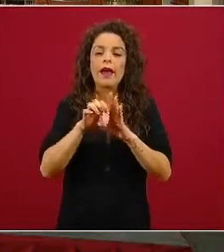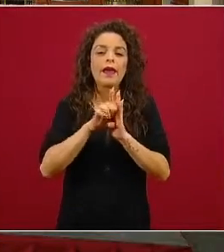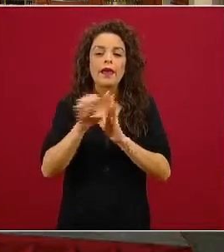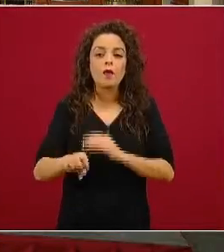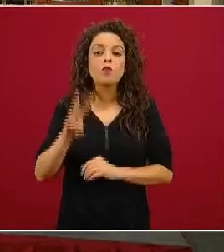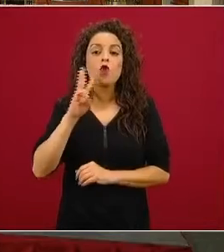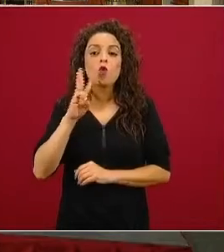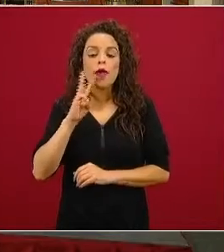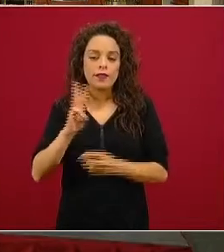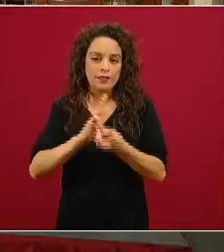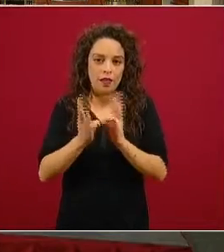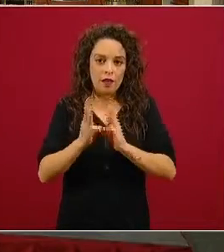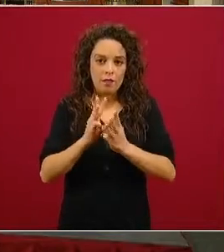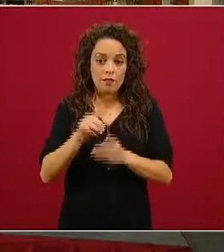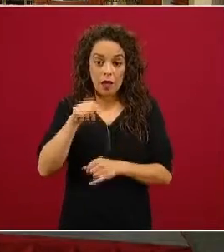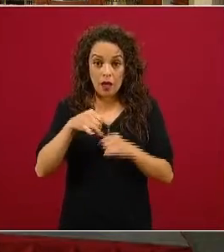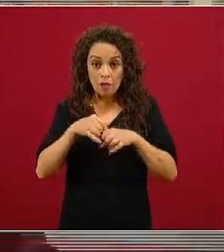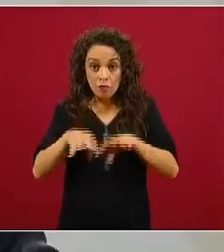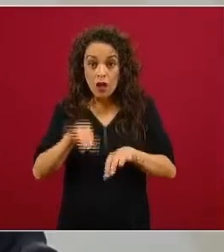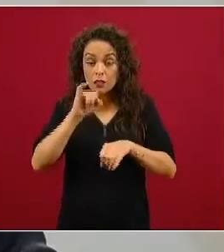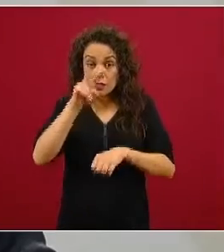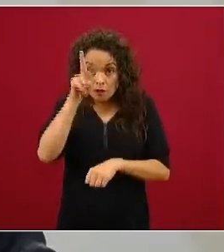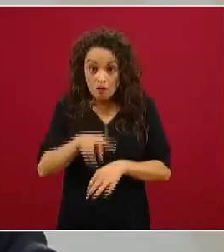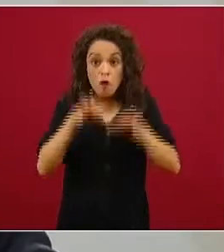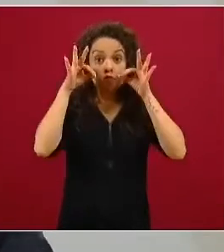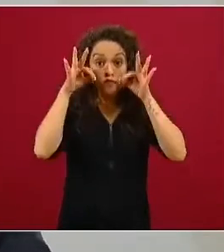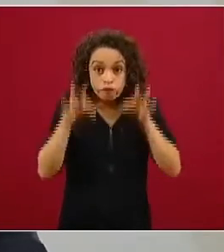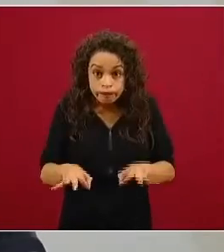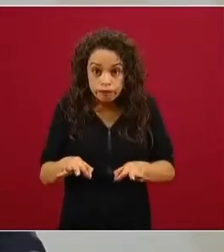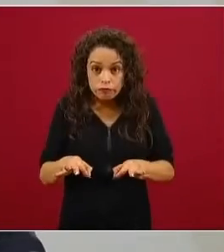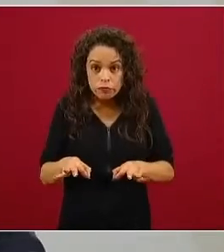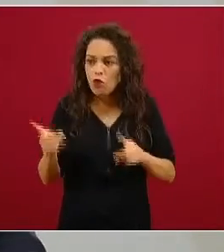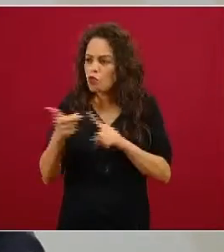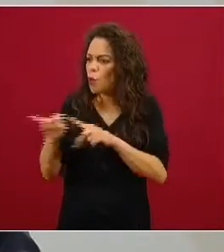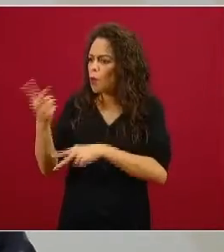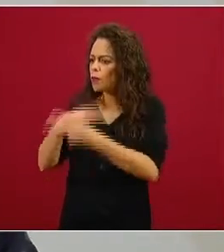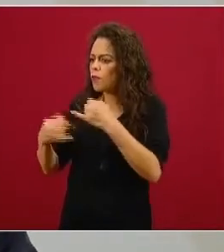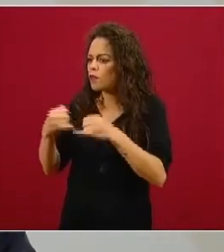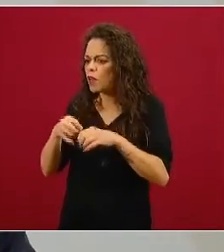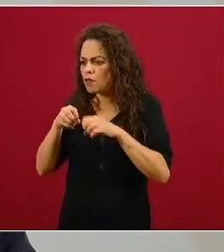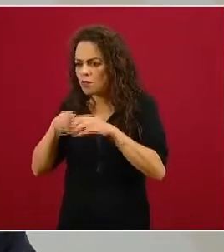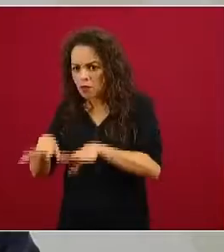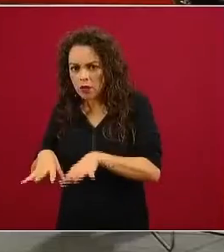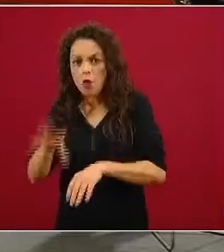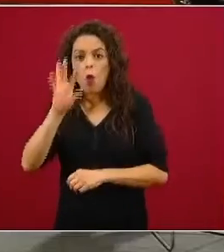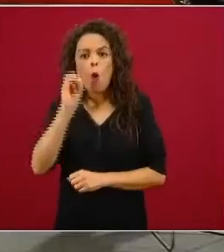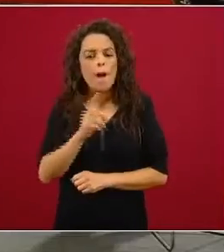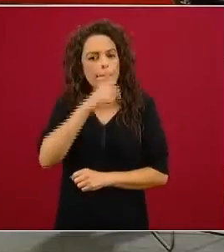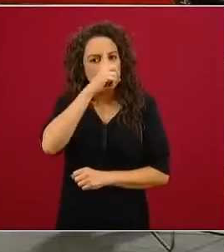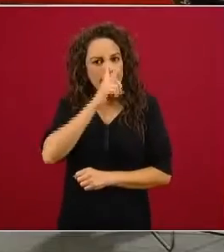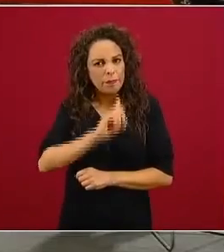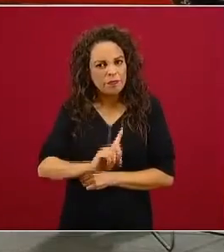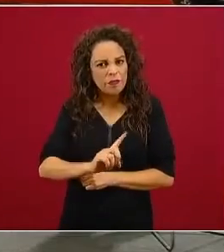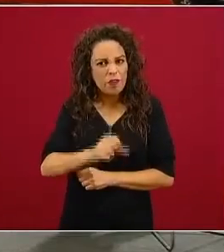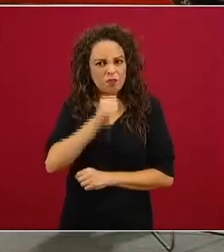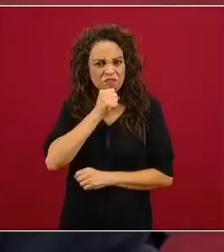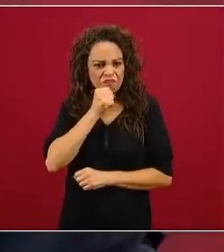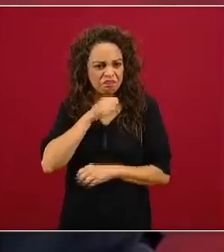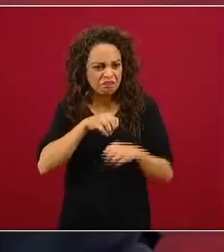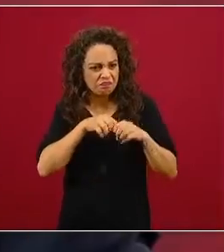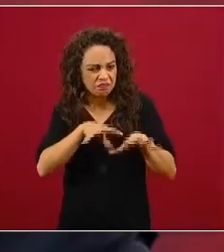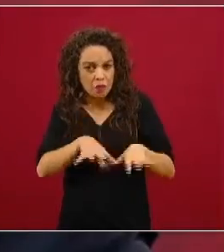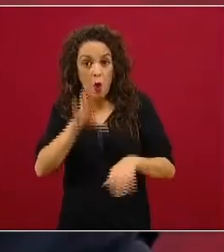combatir esta infodemia. Entonces, la idea es que cualquier uno de nosotros, antes de compartir